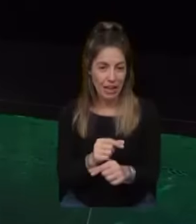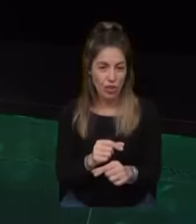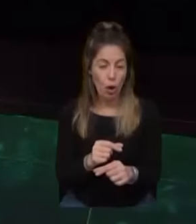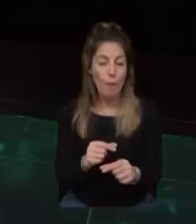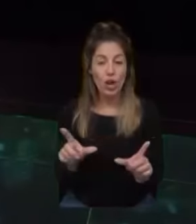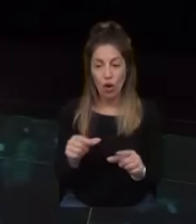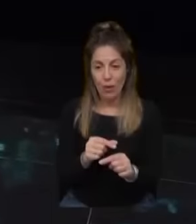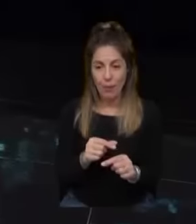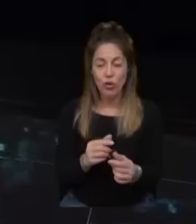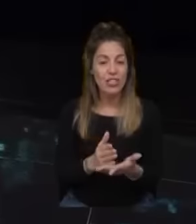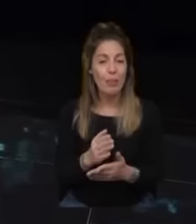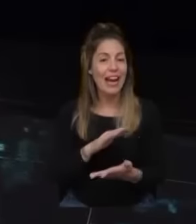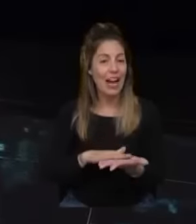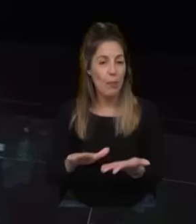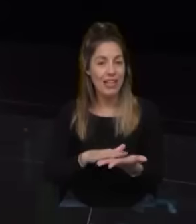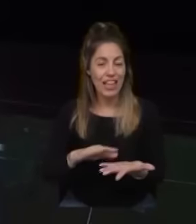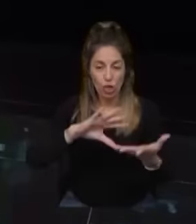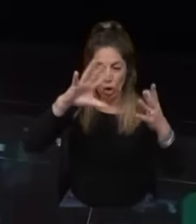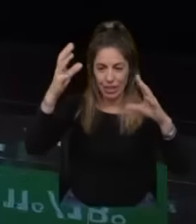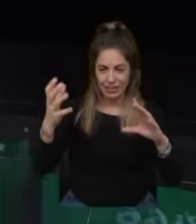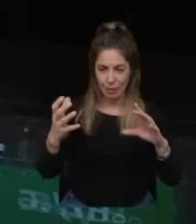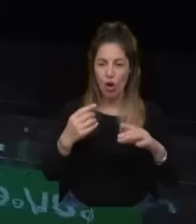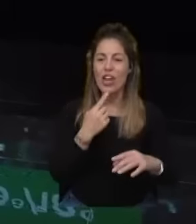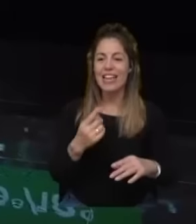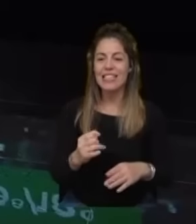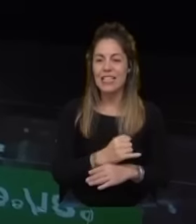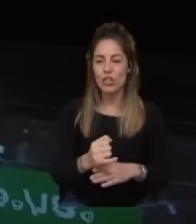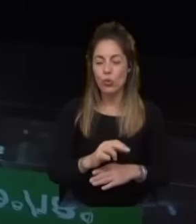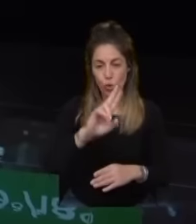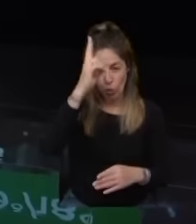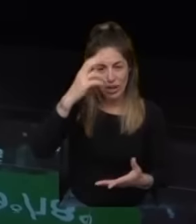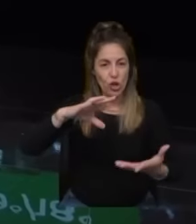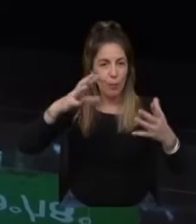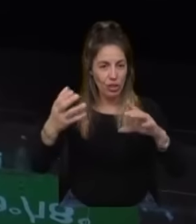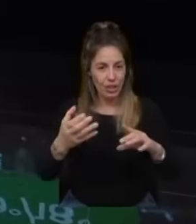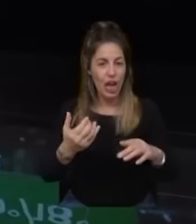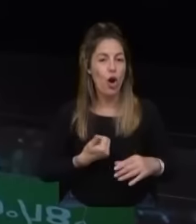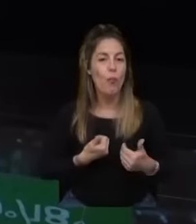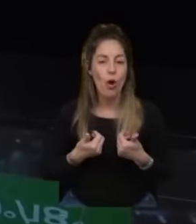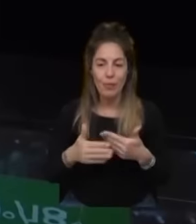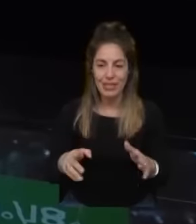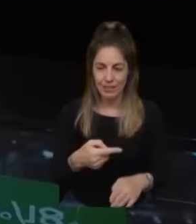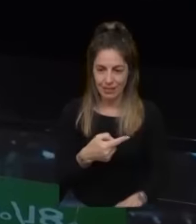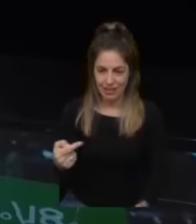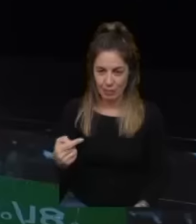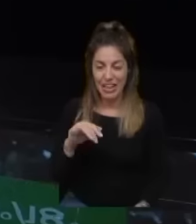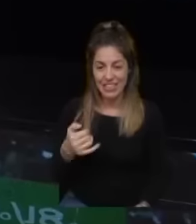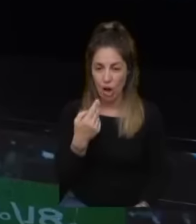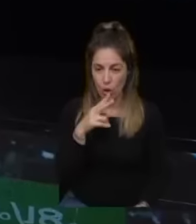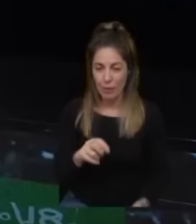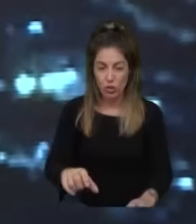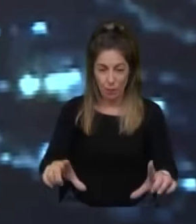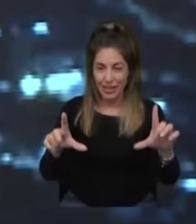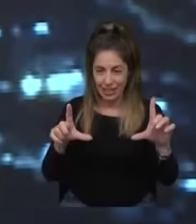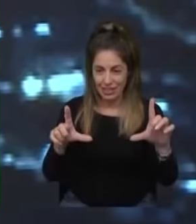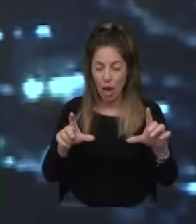retirar, como siempre, repasando el pronóstico del tiempo. ¿Qué dice el Instituto Uruguayo de Meteorología? ¿Cómo arranca la semana? Ya lo vemos en pantalla